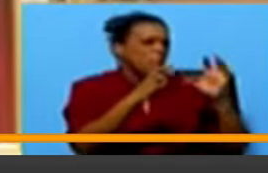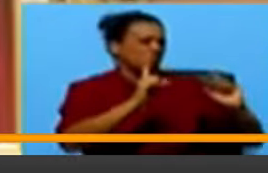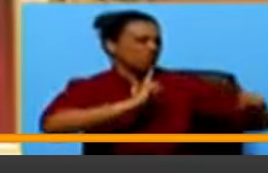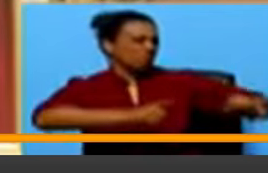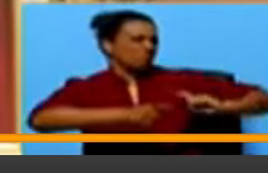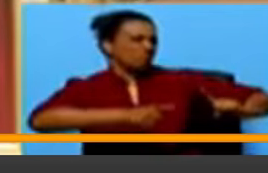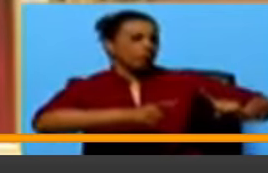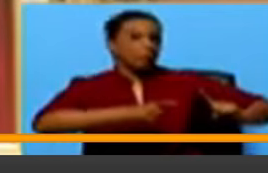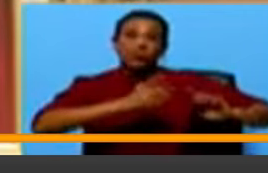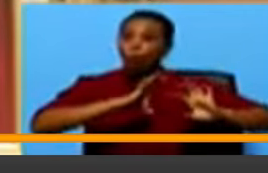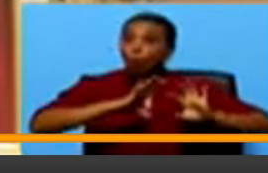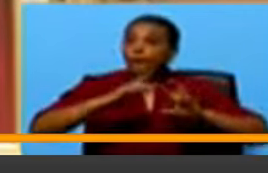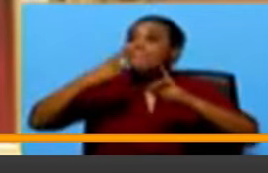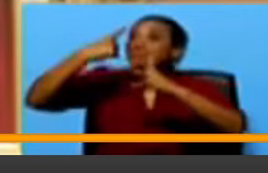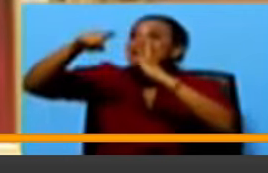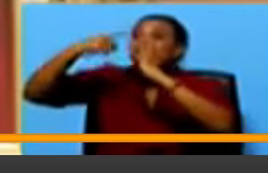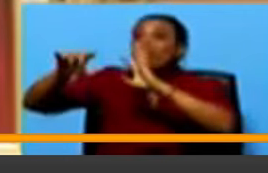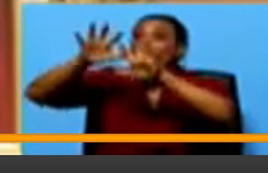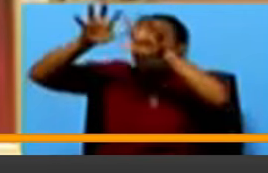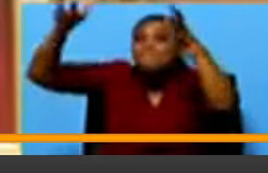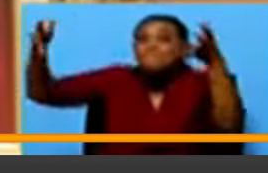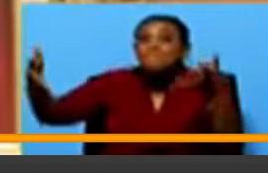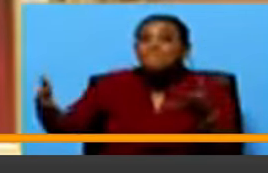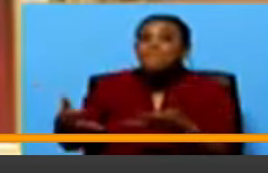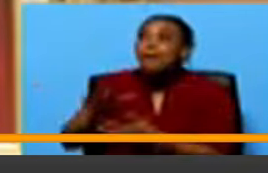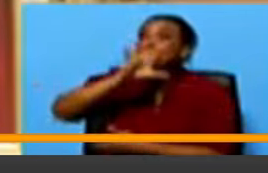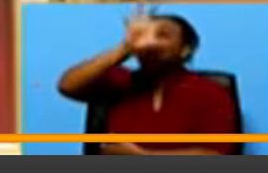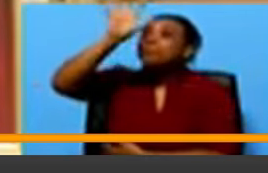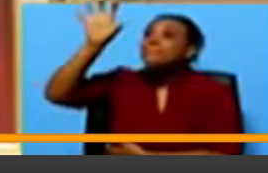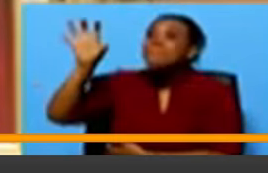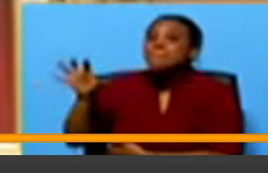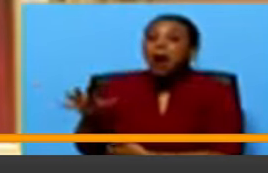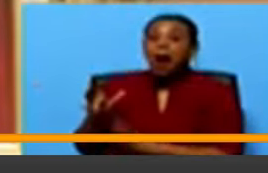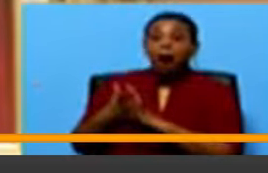mundo multipolar.